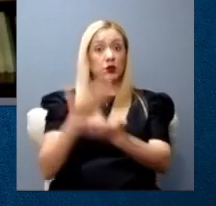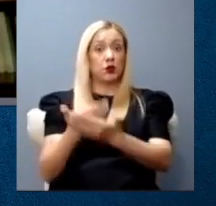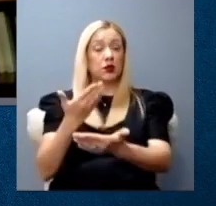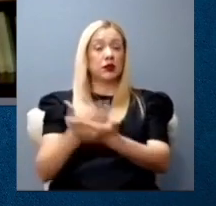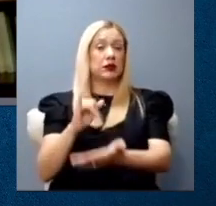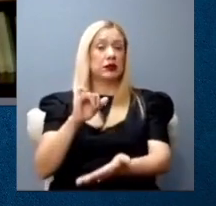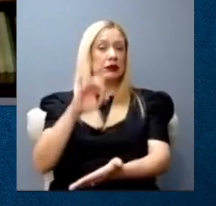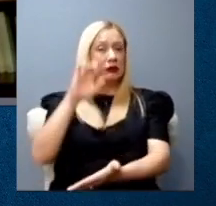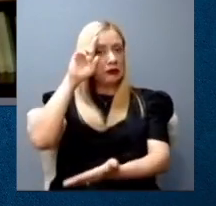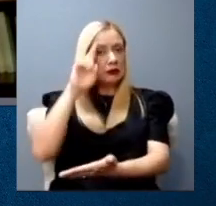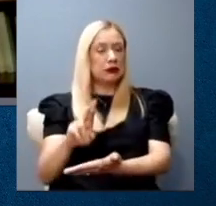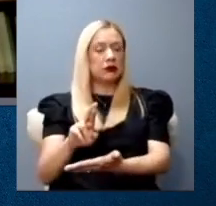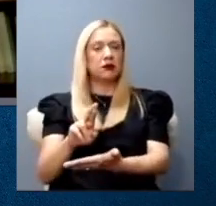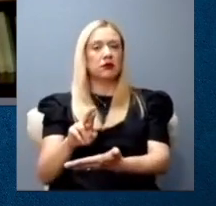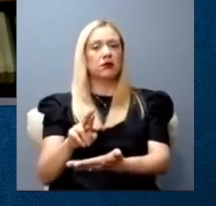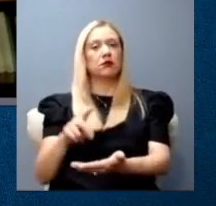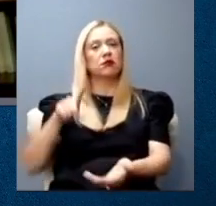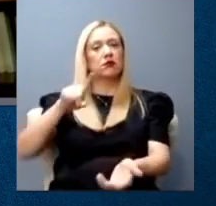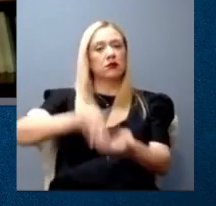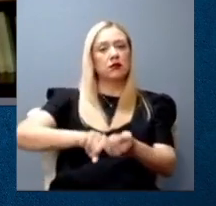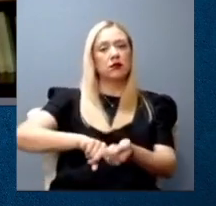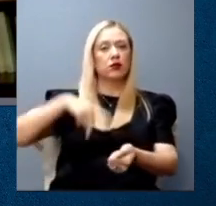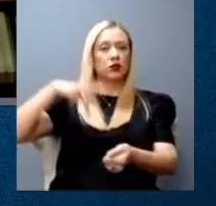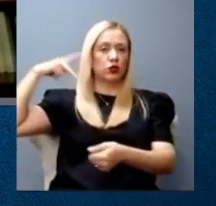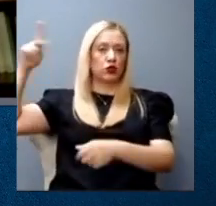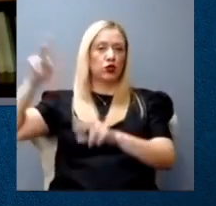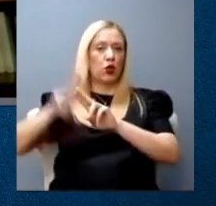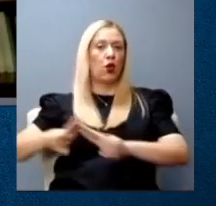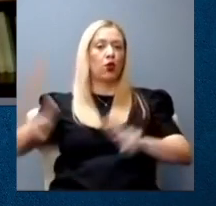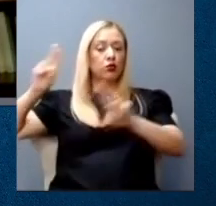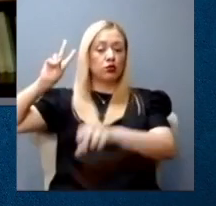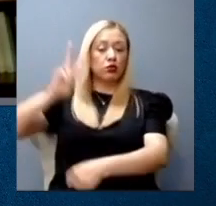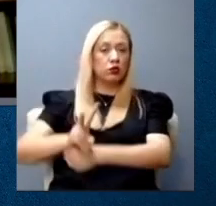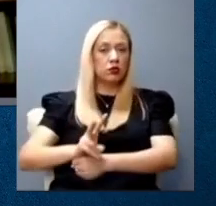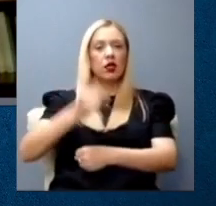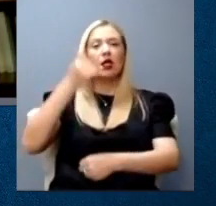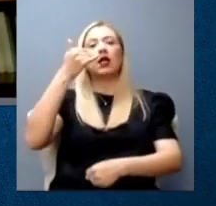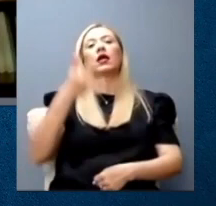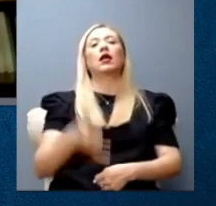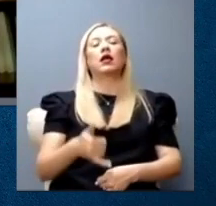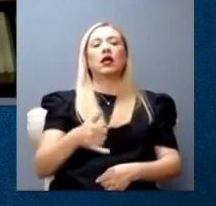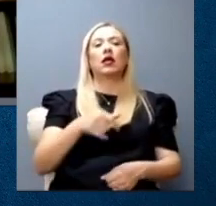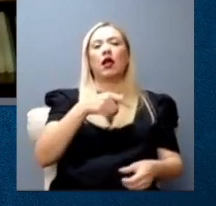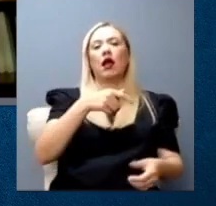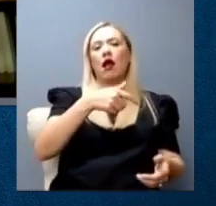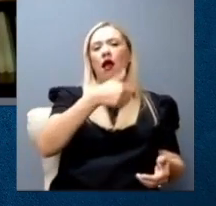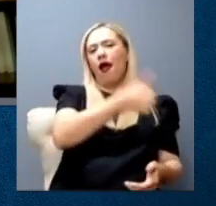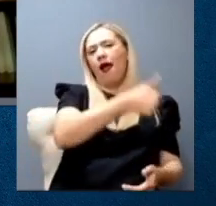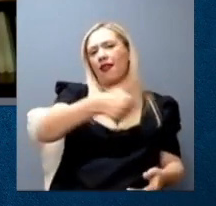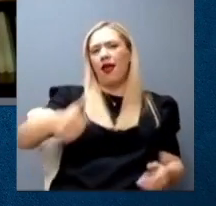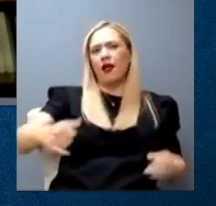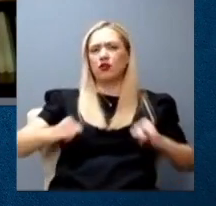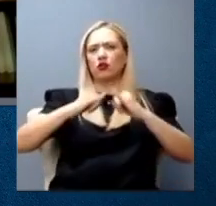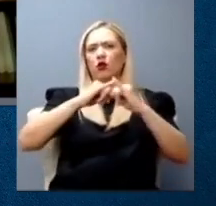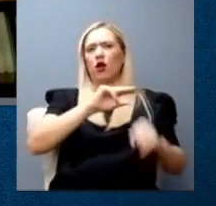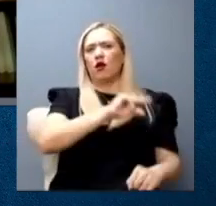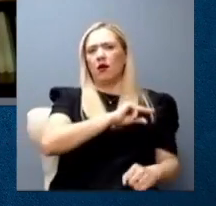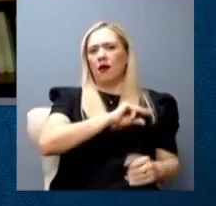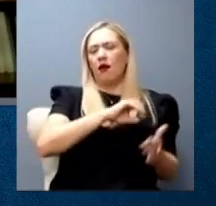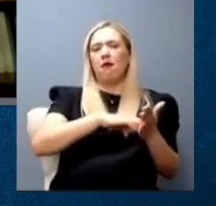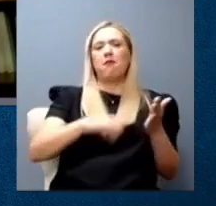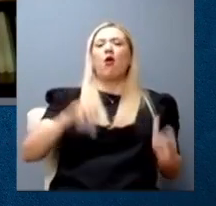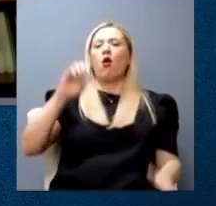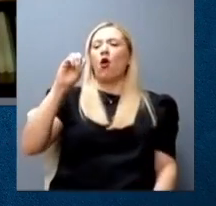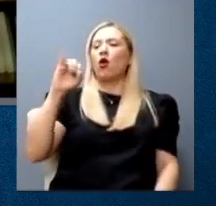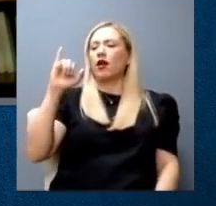concretos tanto en el ámbito de las Naciones Unidas como en el ámbito de sus organismos especializados, como puede ser la OIT